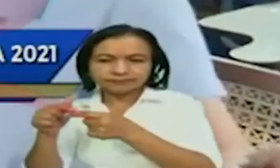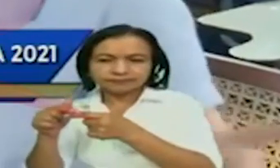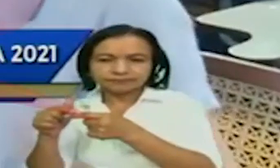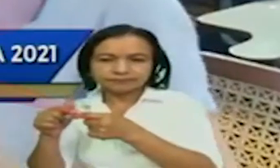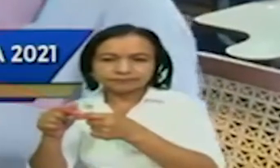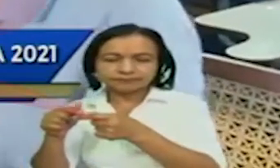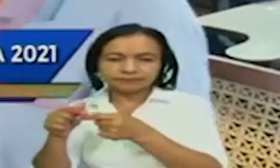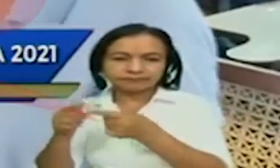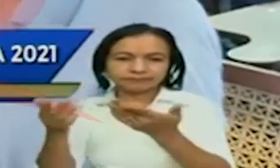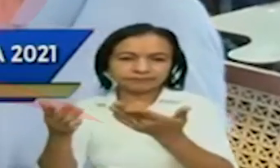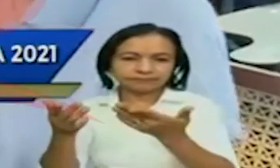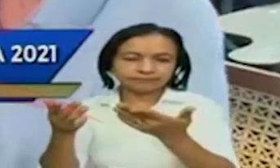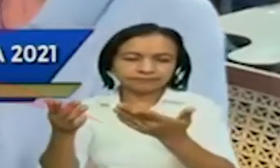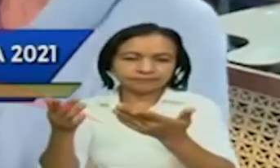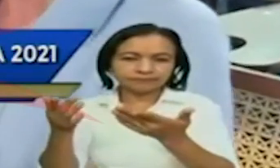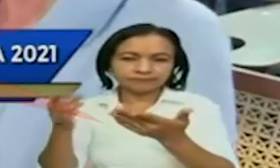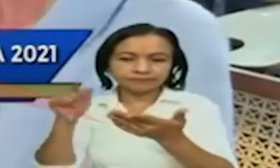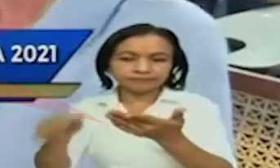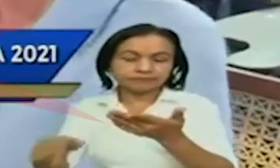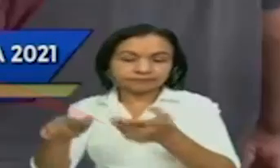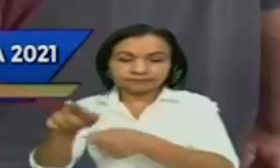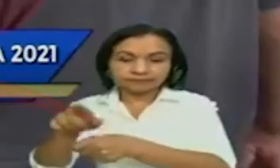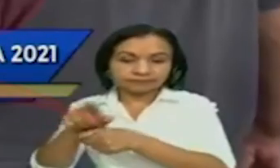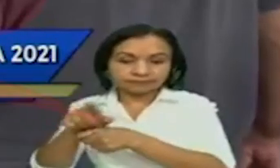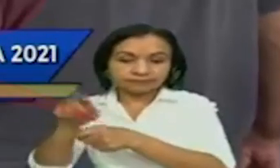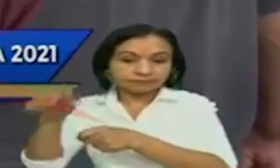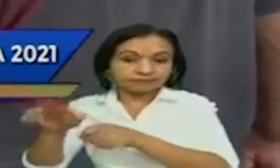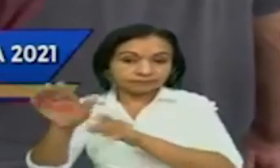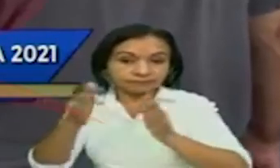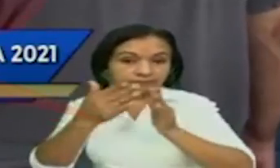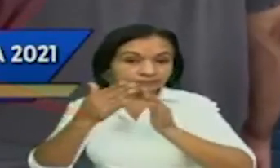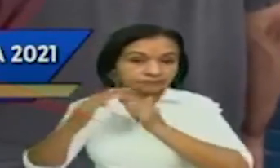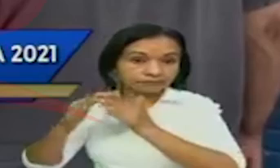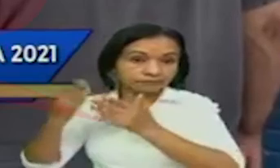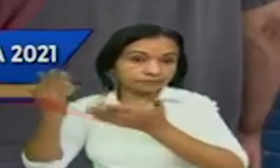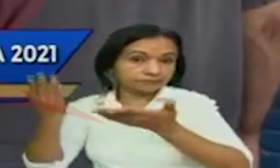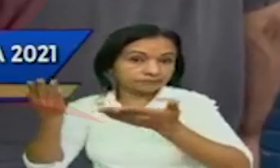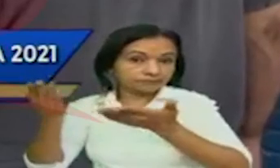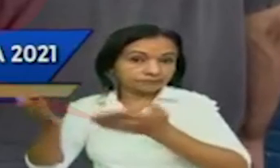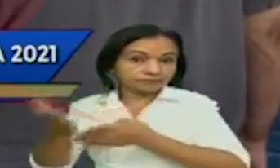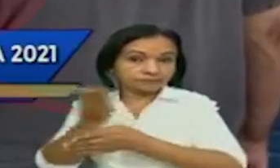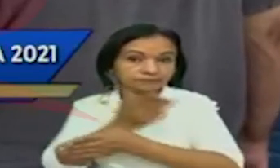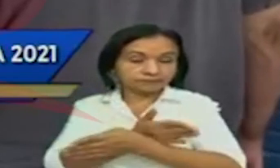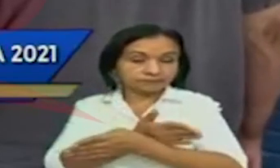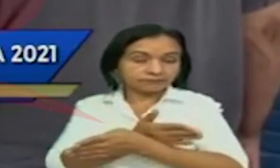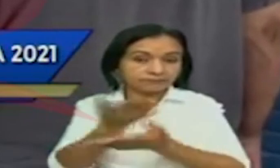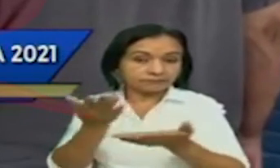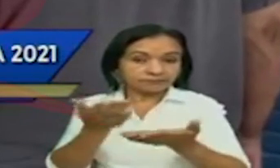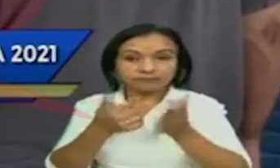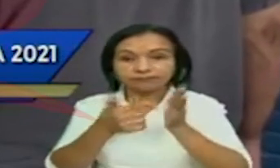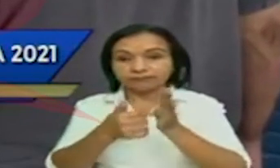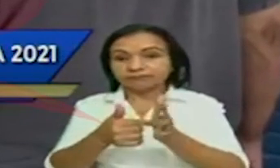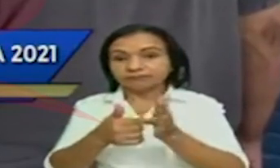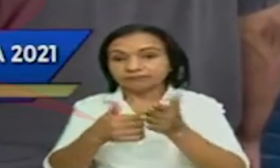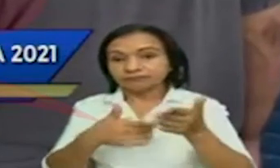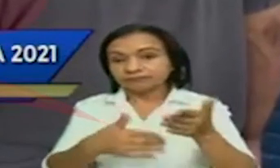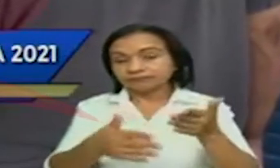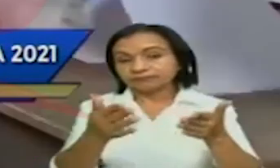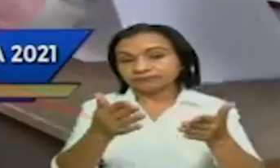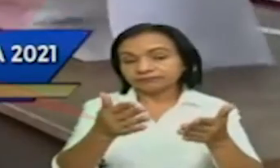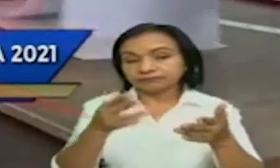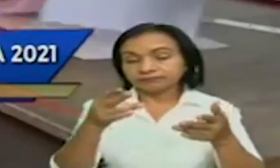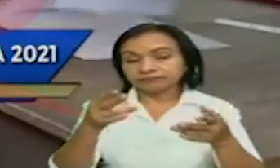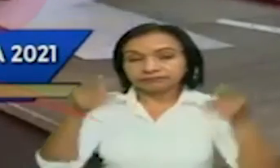Supremo Electoral, detalló que se contó con una participación de más de 37.500 servidores públicos, dentro de los